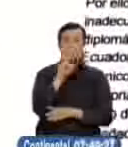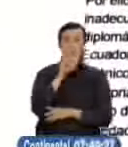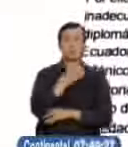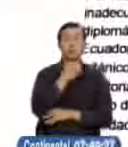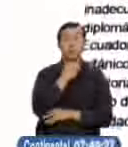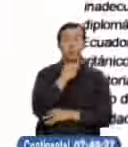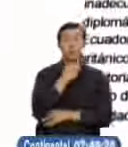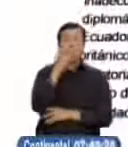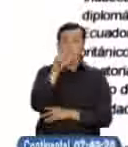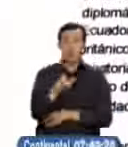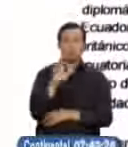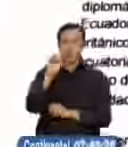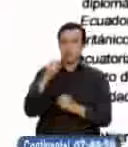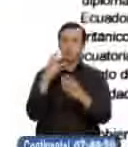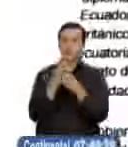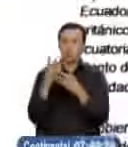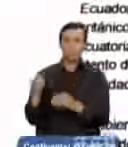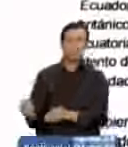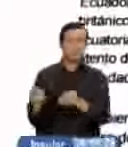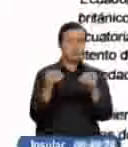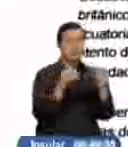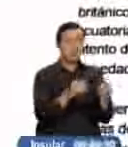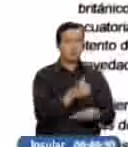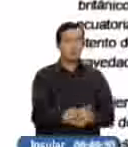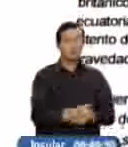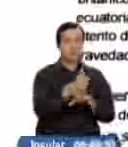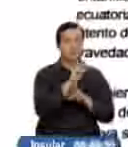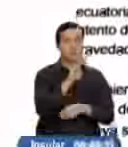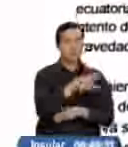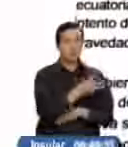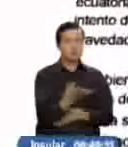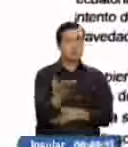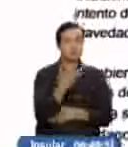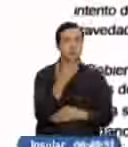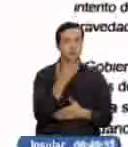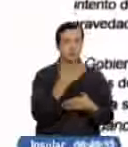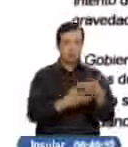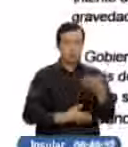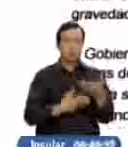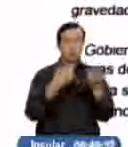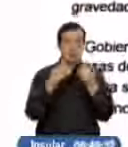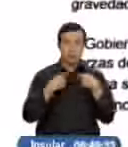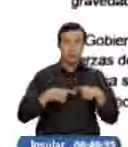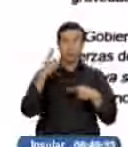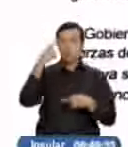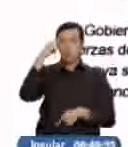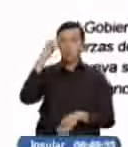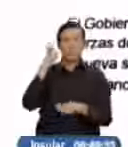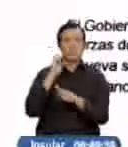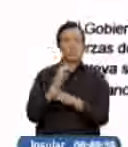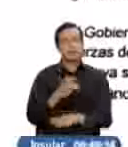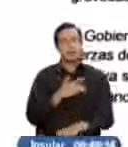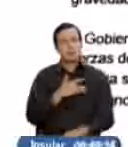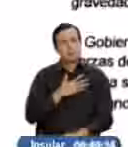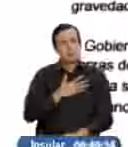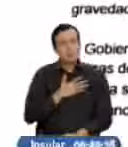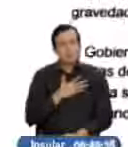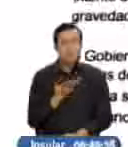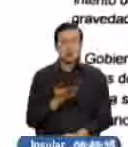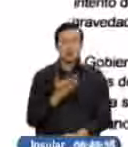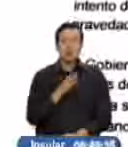agosto. La persona fue detenida y entregada a las autoridades del Reino Unido. En el documento se señala: el gobierno de Ecuador lamenta que, a pesar de